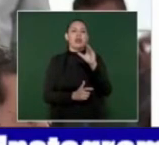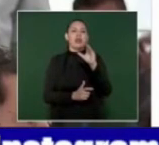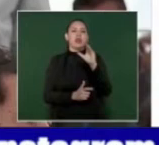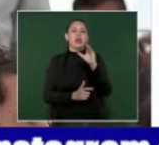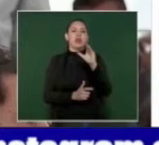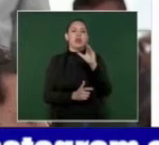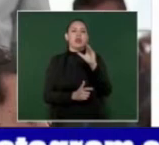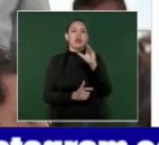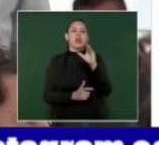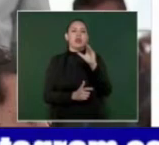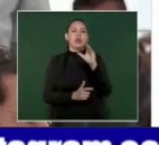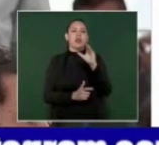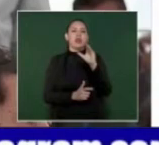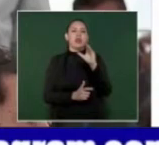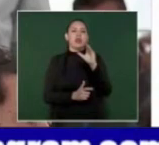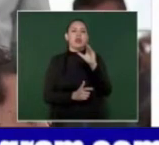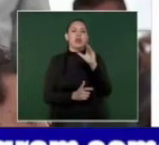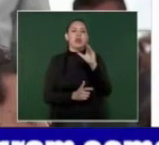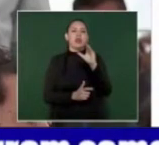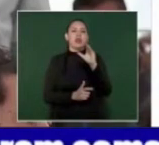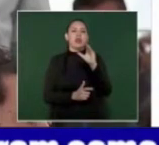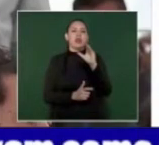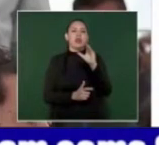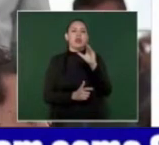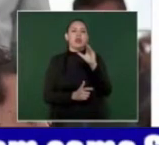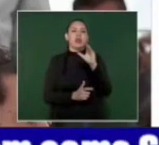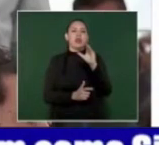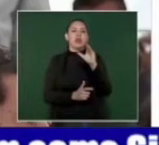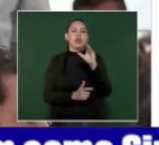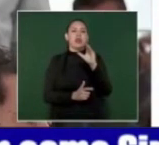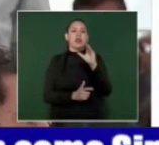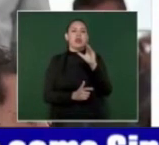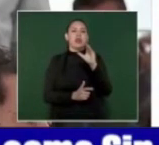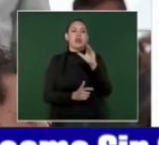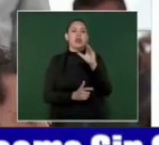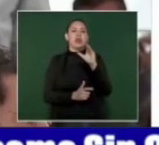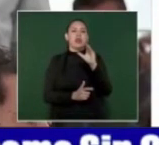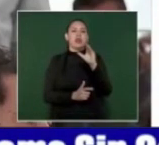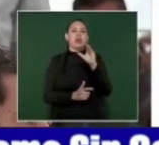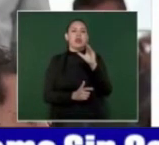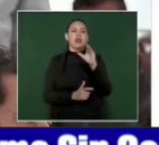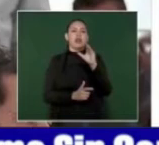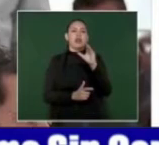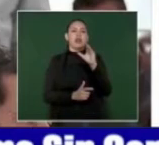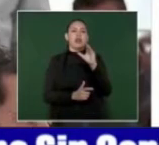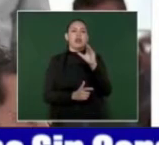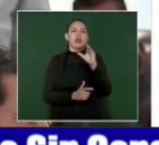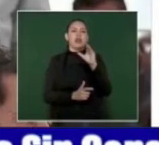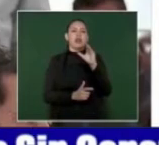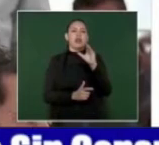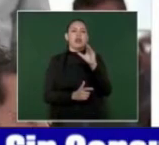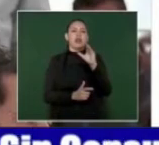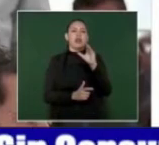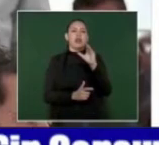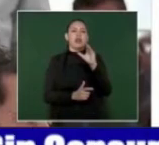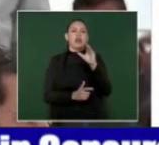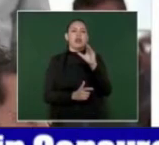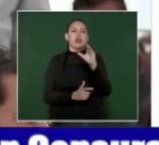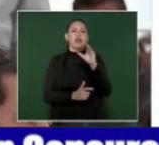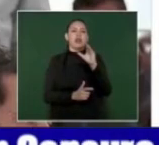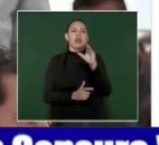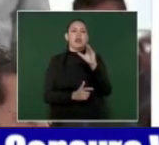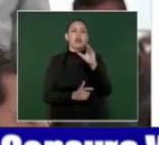semana, el periódico La Jornada dio a conocer que hay 2 carpetas